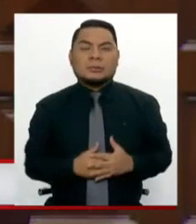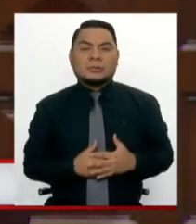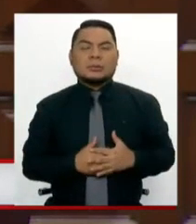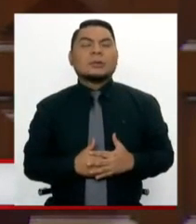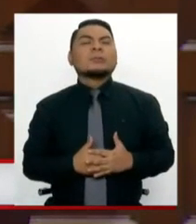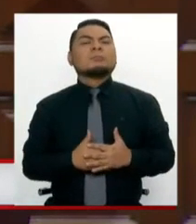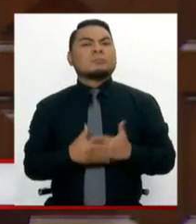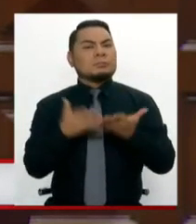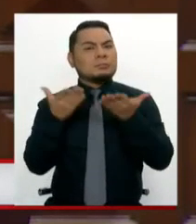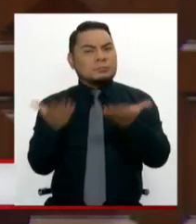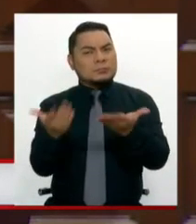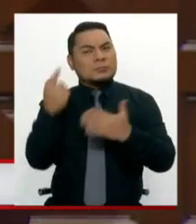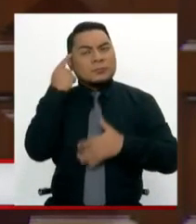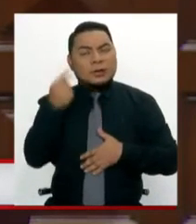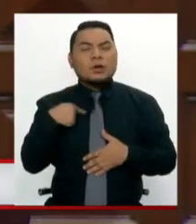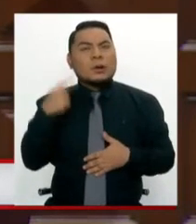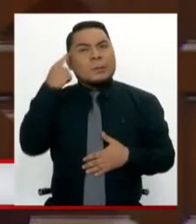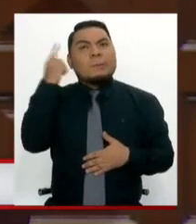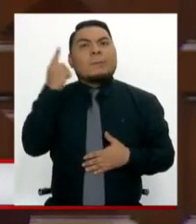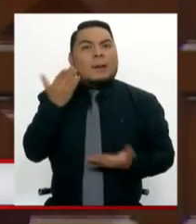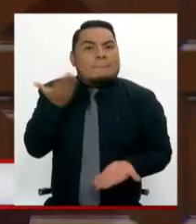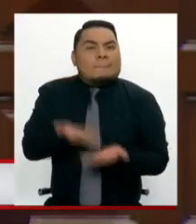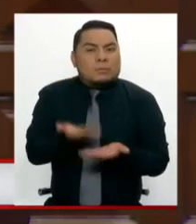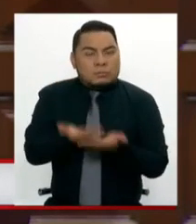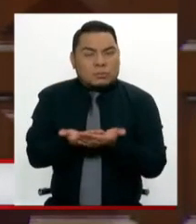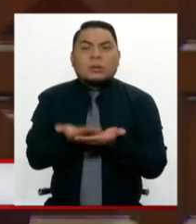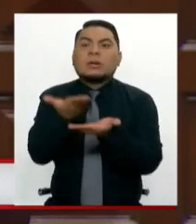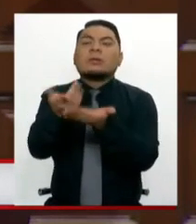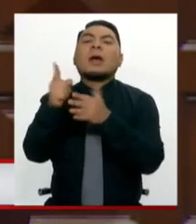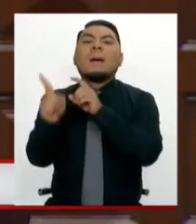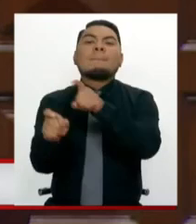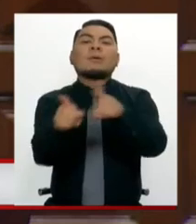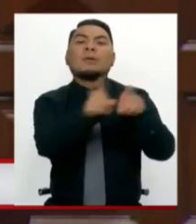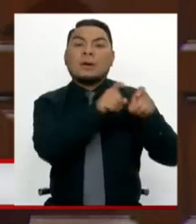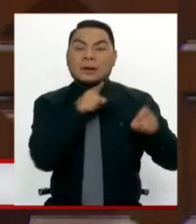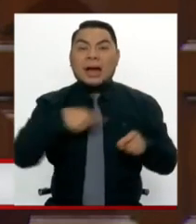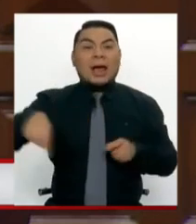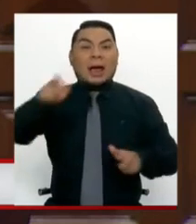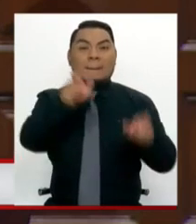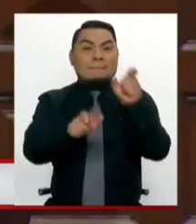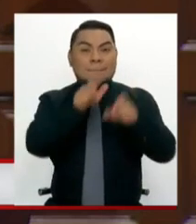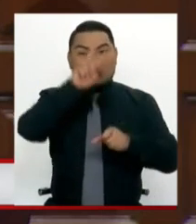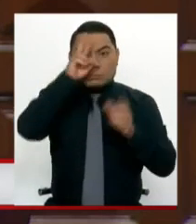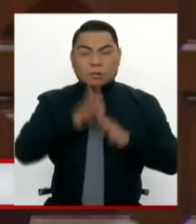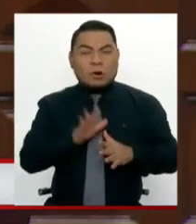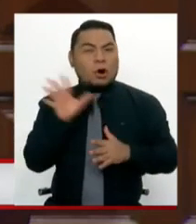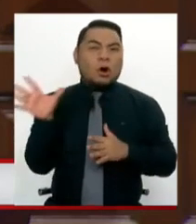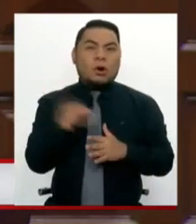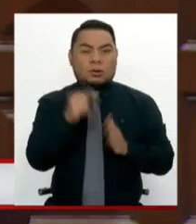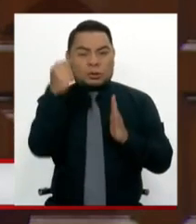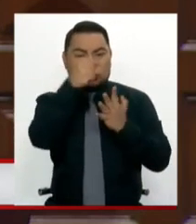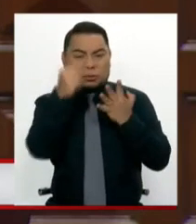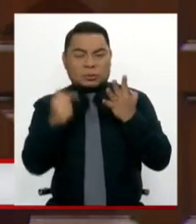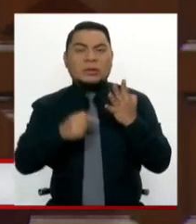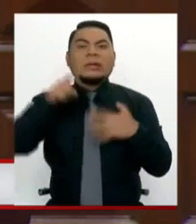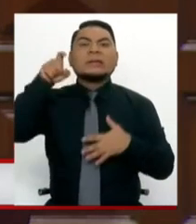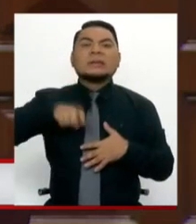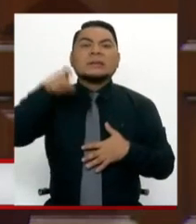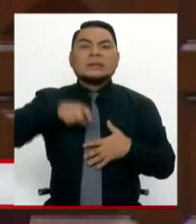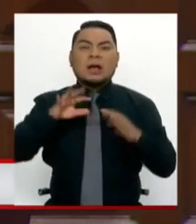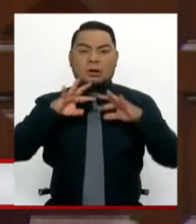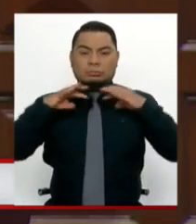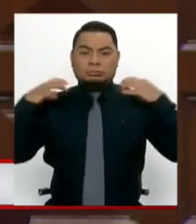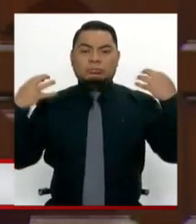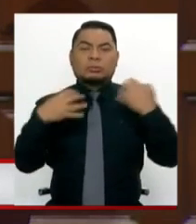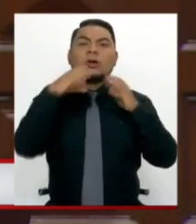este modo, se propuso para que se consulte a la ciudadanía de todo esto y de la necesidad de una